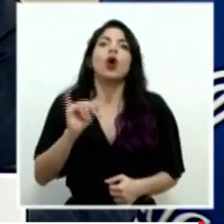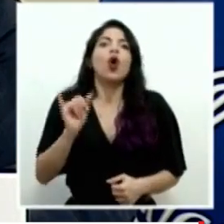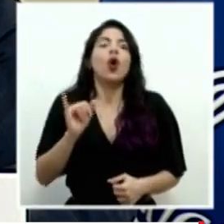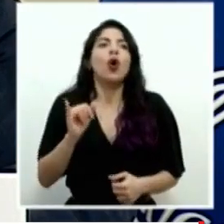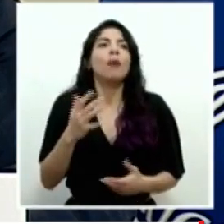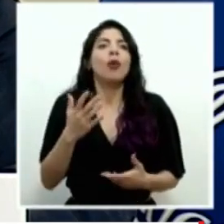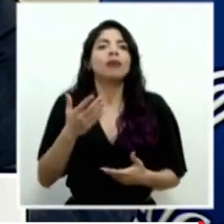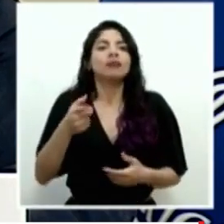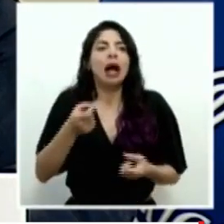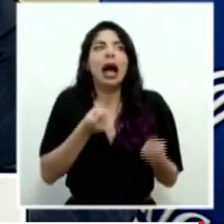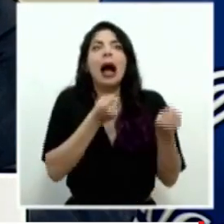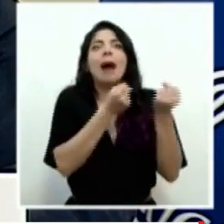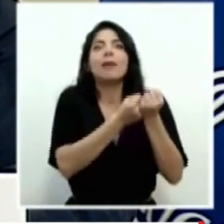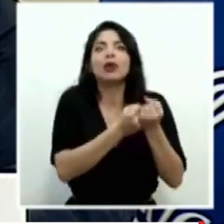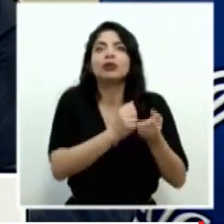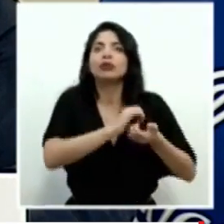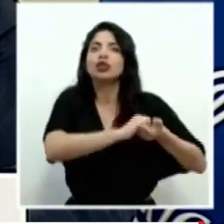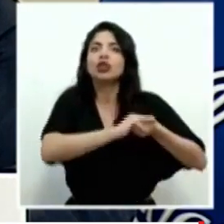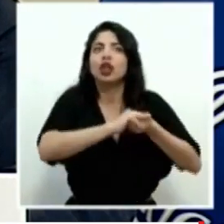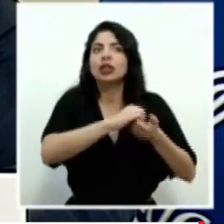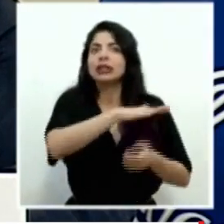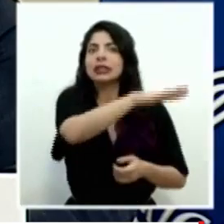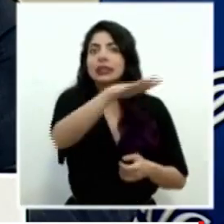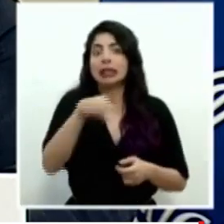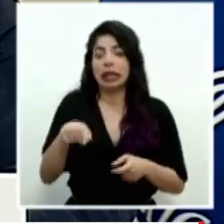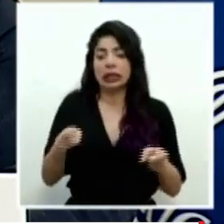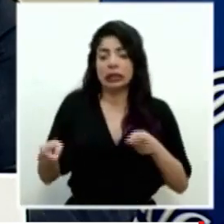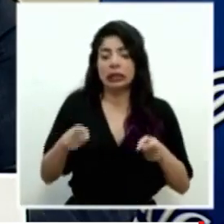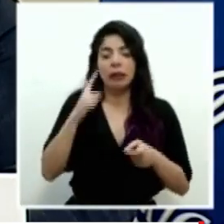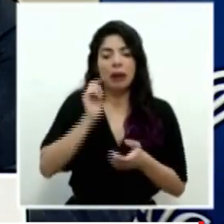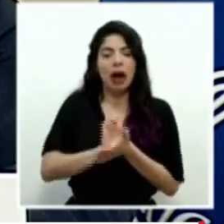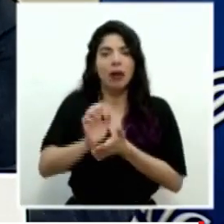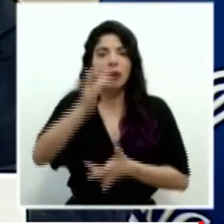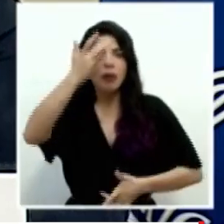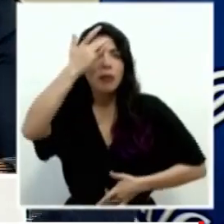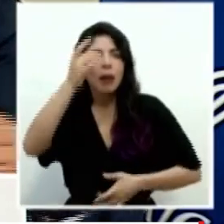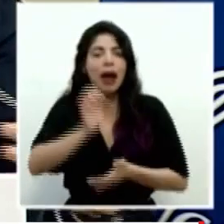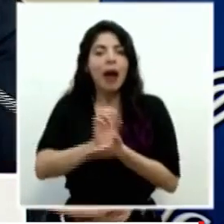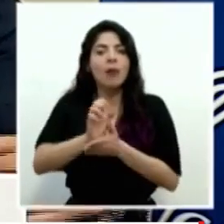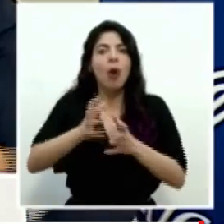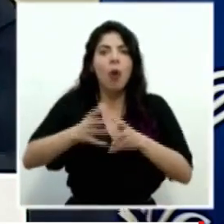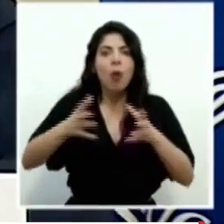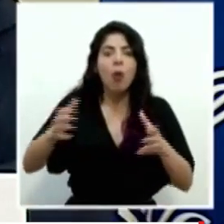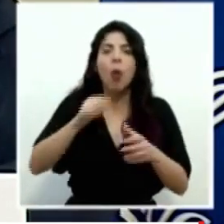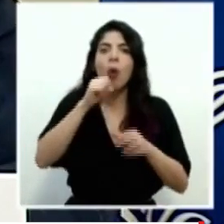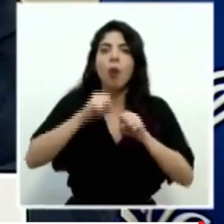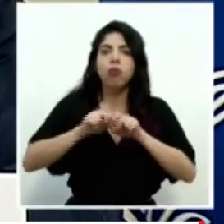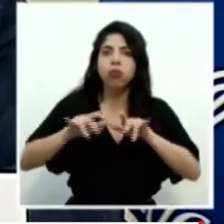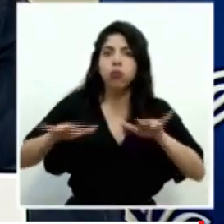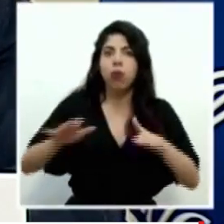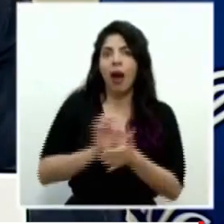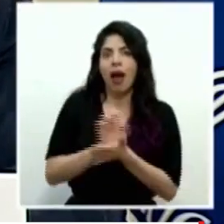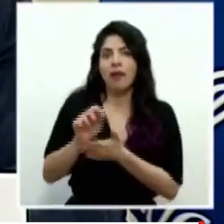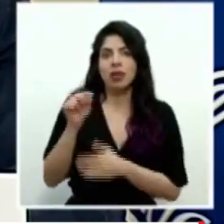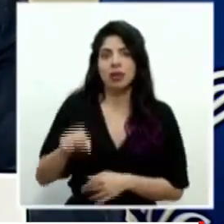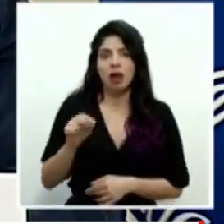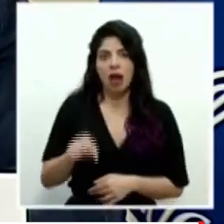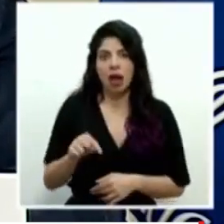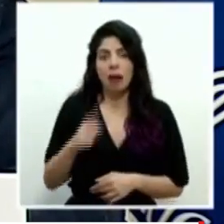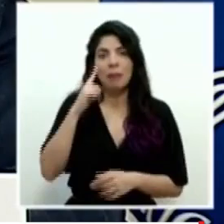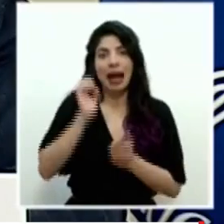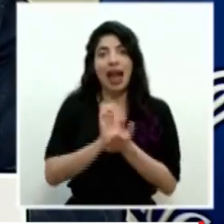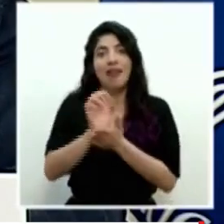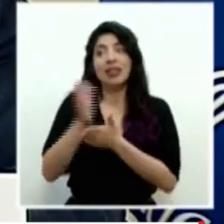es un sentido de colaboración y de solidaridad para que no haya enfermedad, para que no haya casos, para que no haya diseminación masiva y no lleguemos